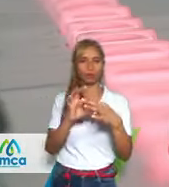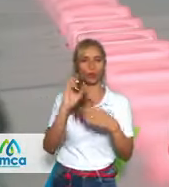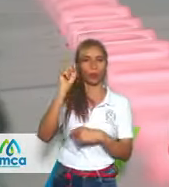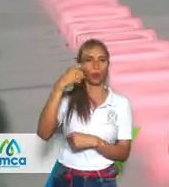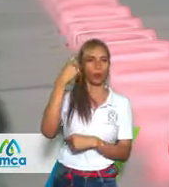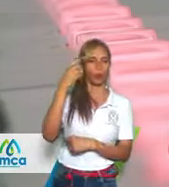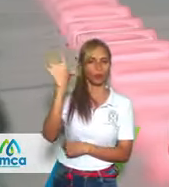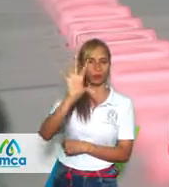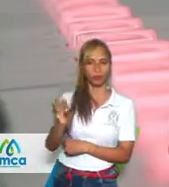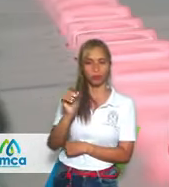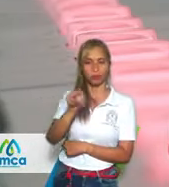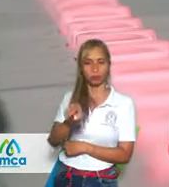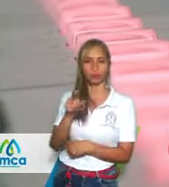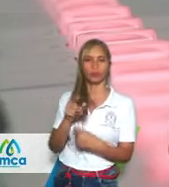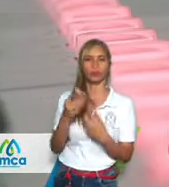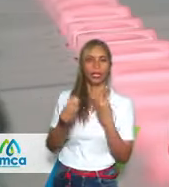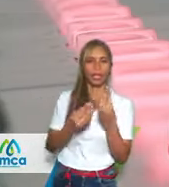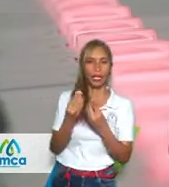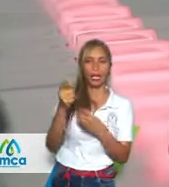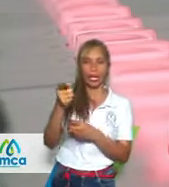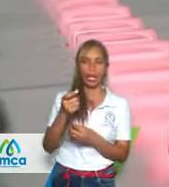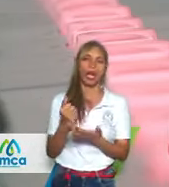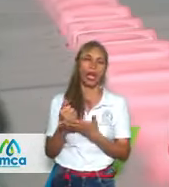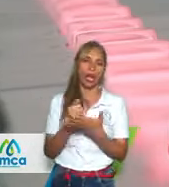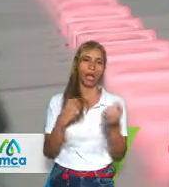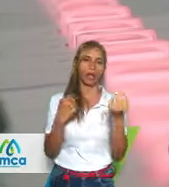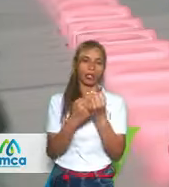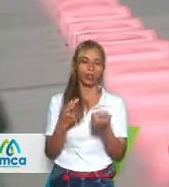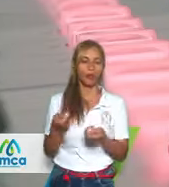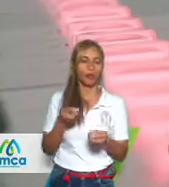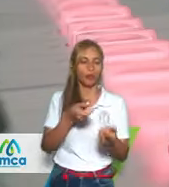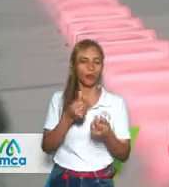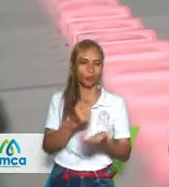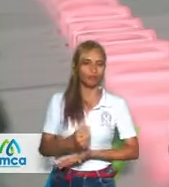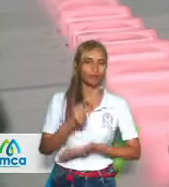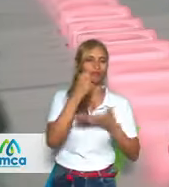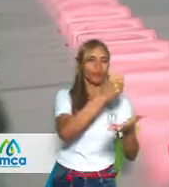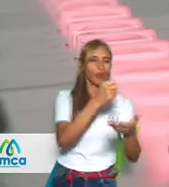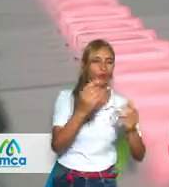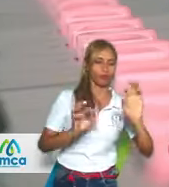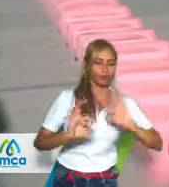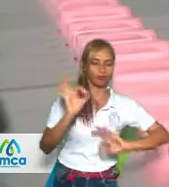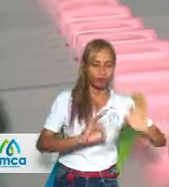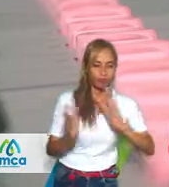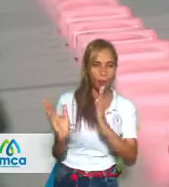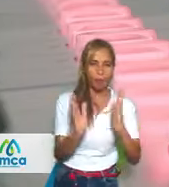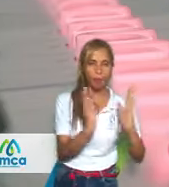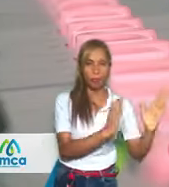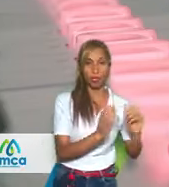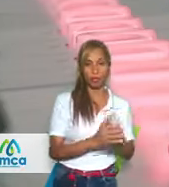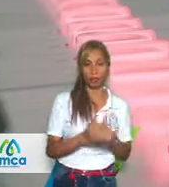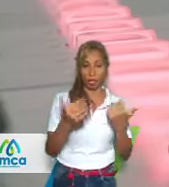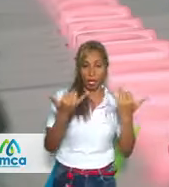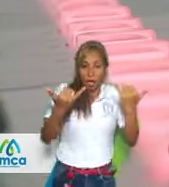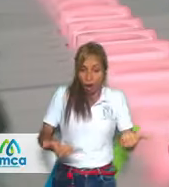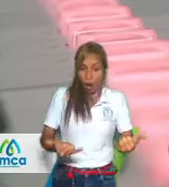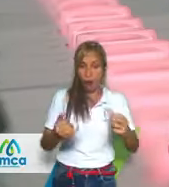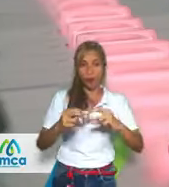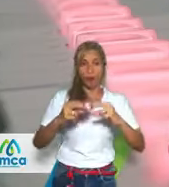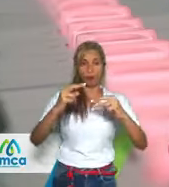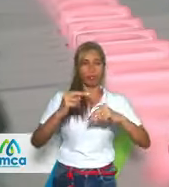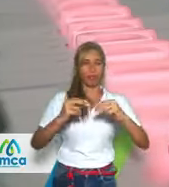quien va a financiar este proyecto de adecuación. Es un proyecto de adecuación total, sin tumbar la edificación existente, y